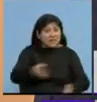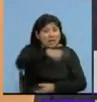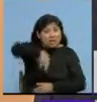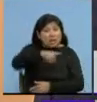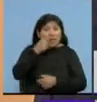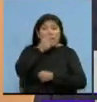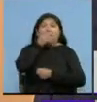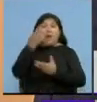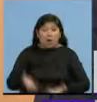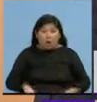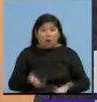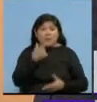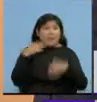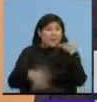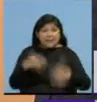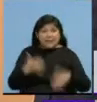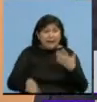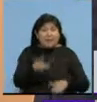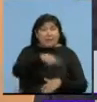ser más efectivos